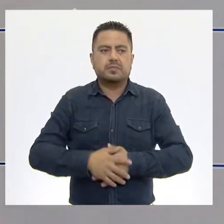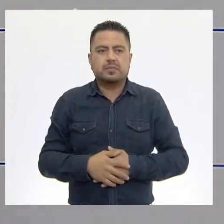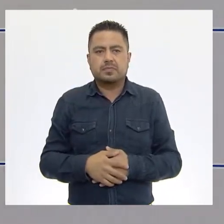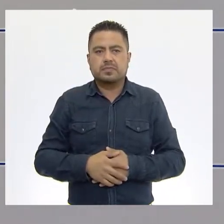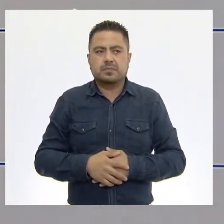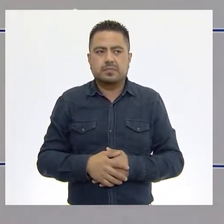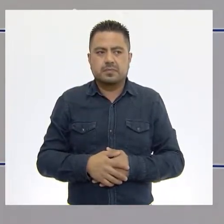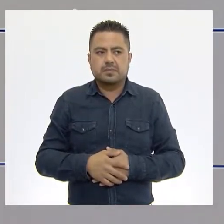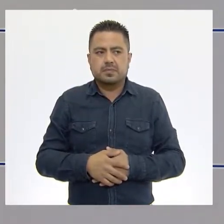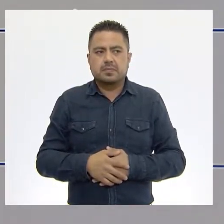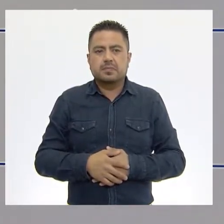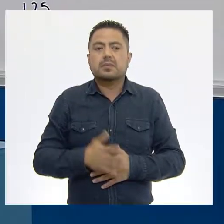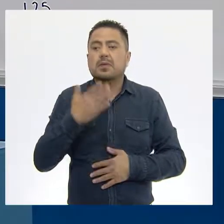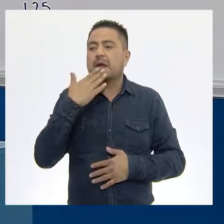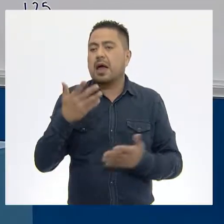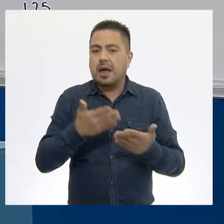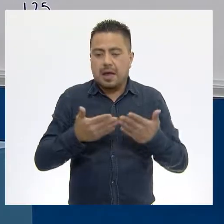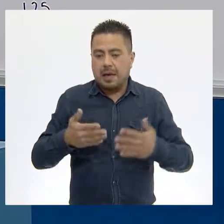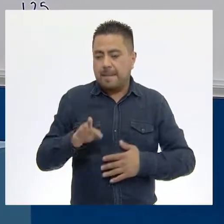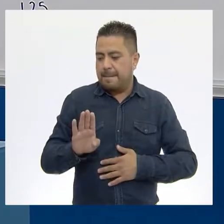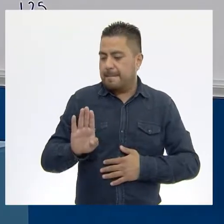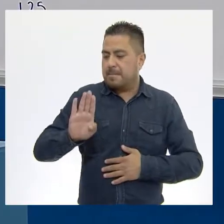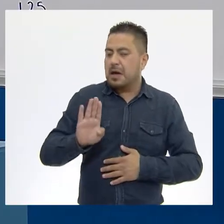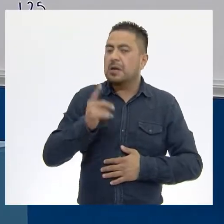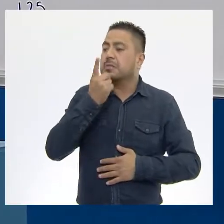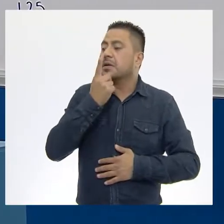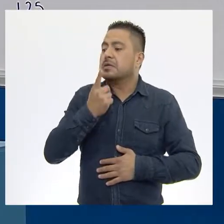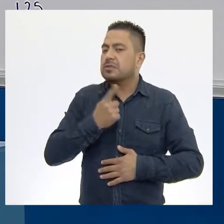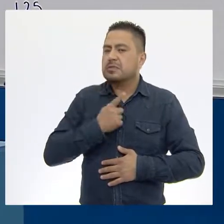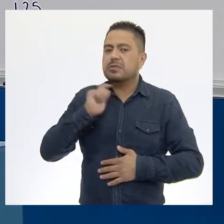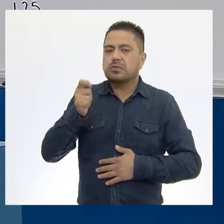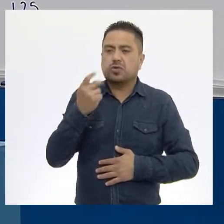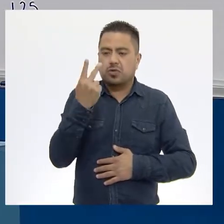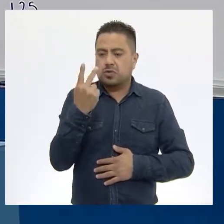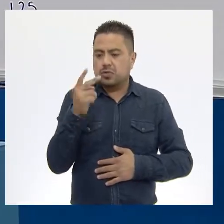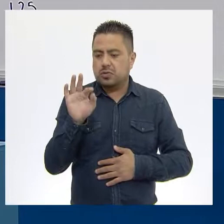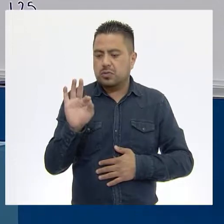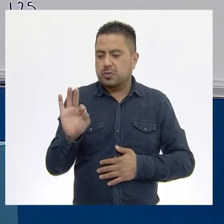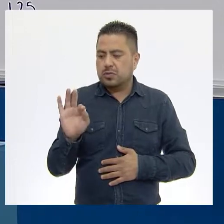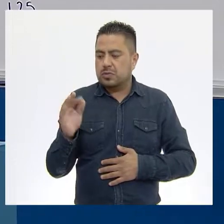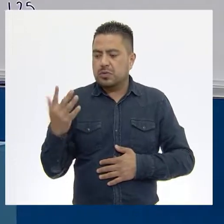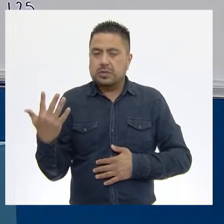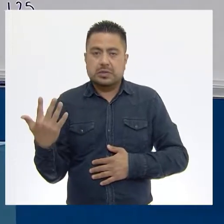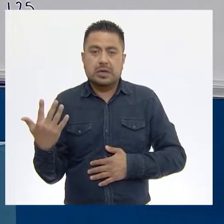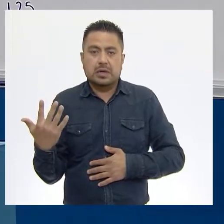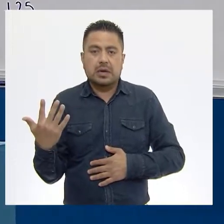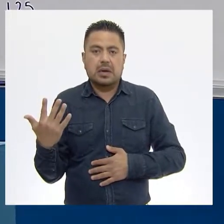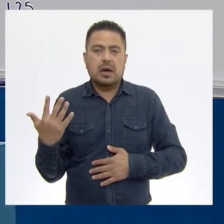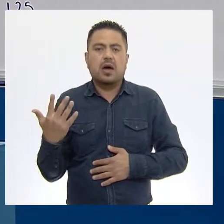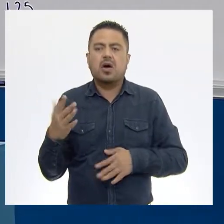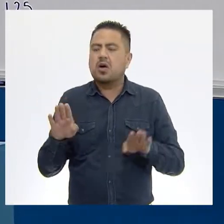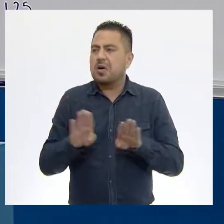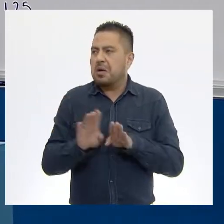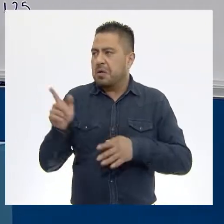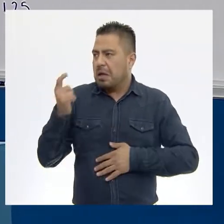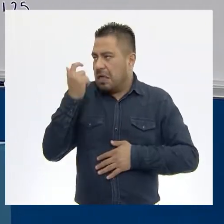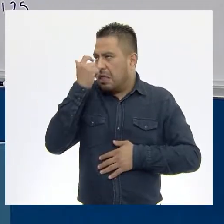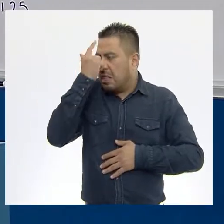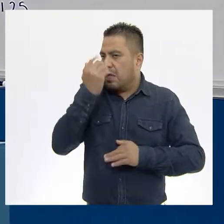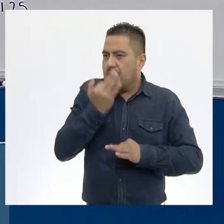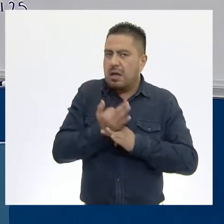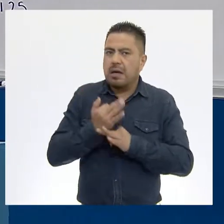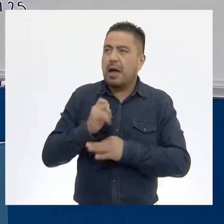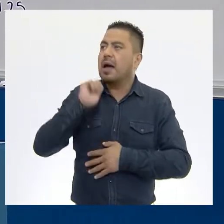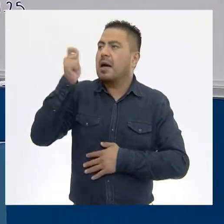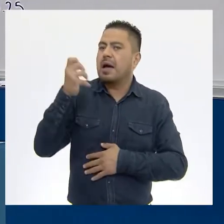así es. Muy bien. El inciso B nos dice 2.5. Ajá. A ver, María, ¿cómo se te ocurre si ya